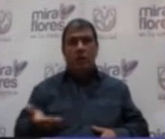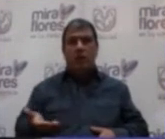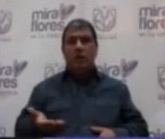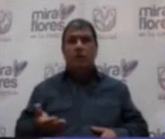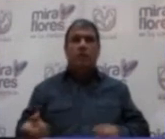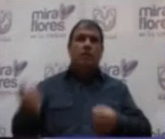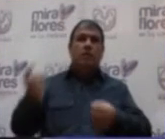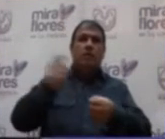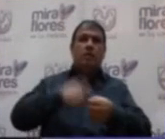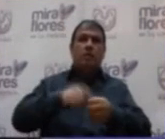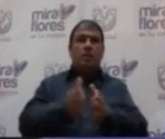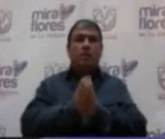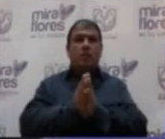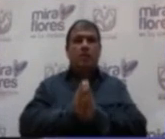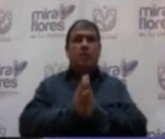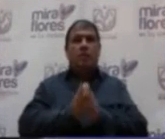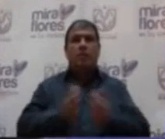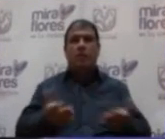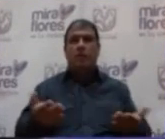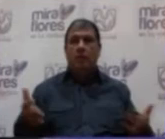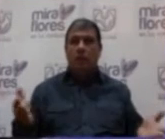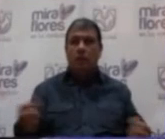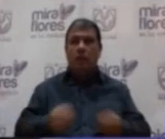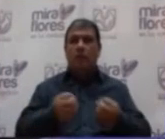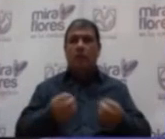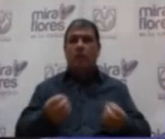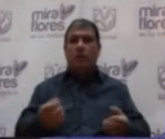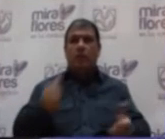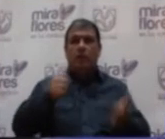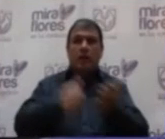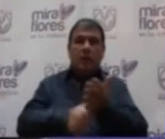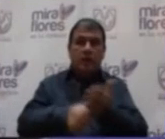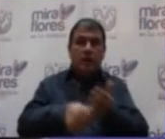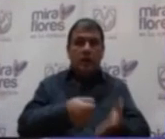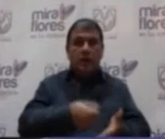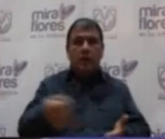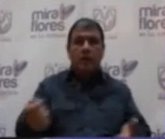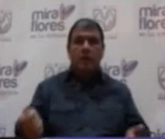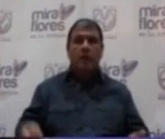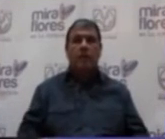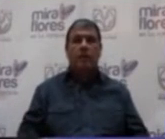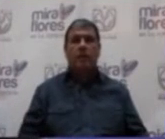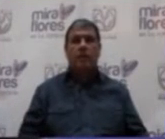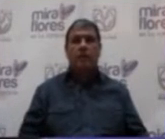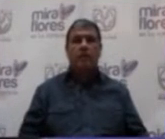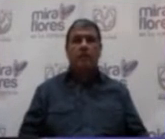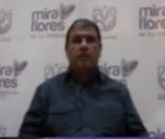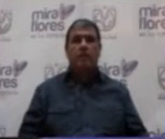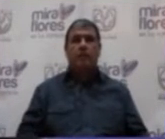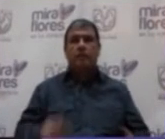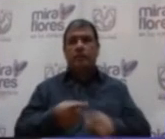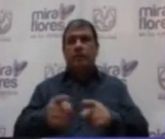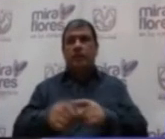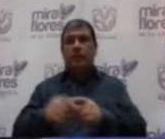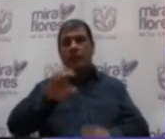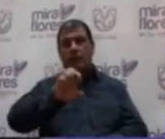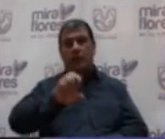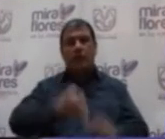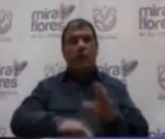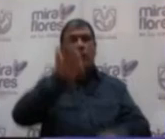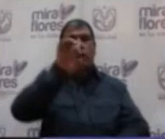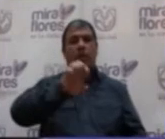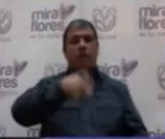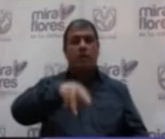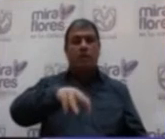el pedido de ellos? ¿O fue una carta abierta a todas las distintas organizaciones de ayuda social y se eligió a Emaús para que se le haga el